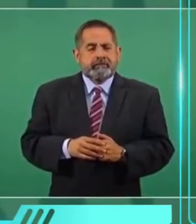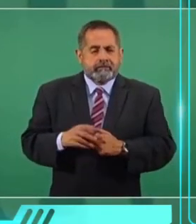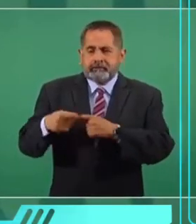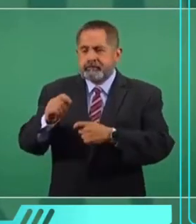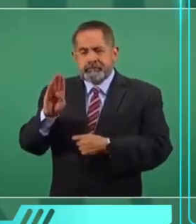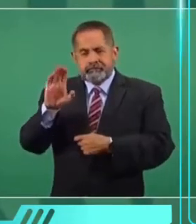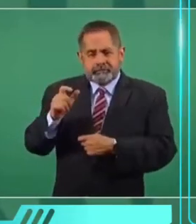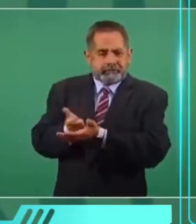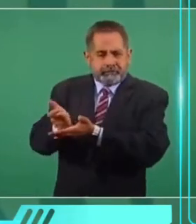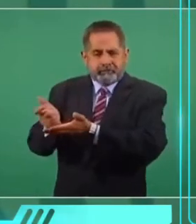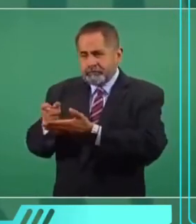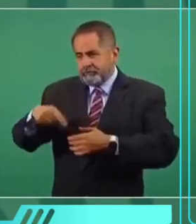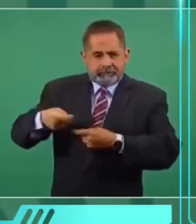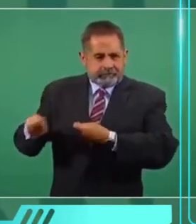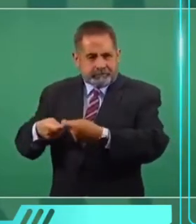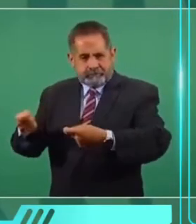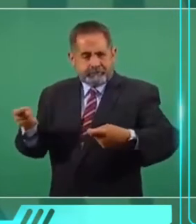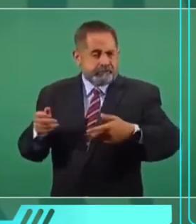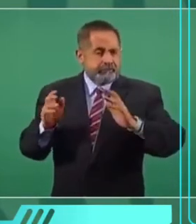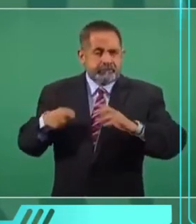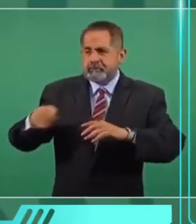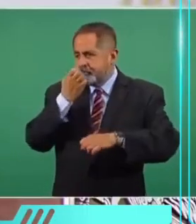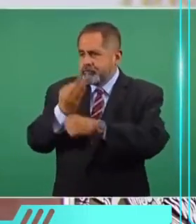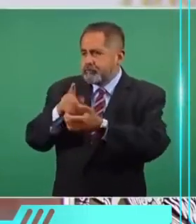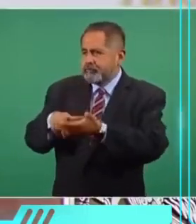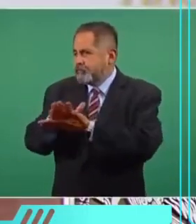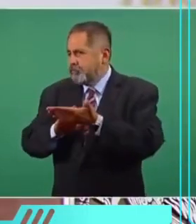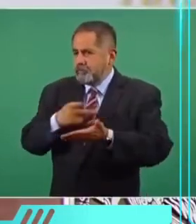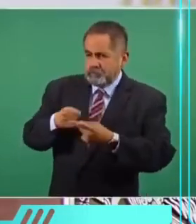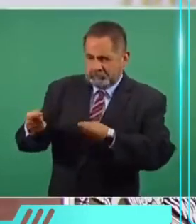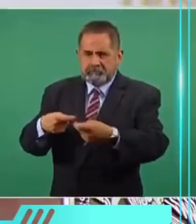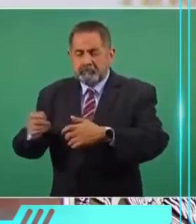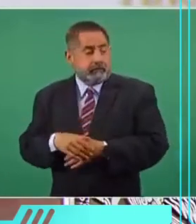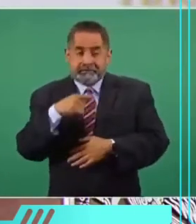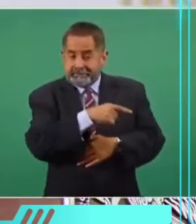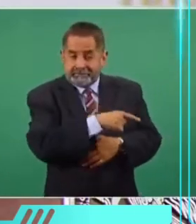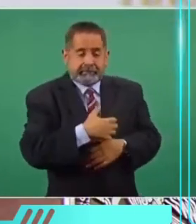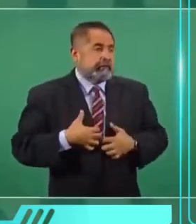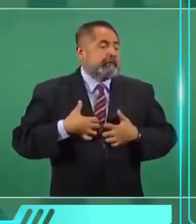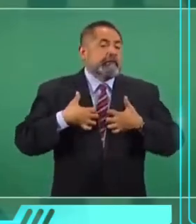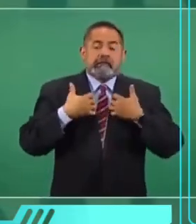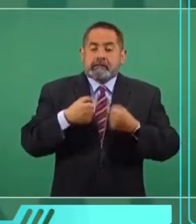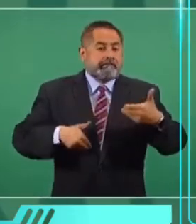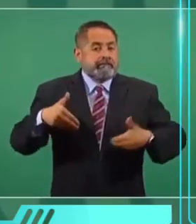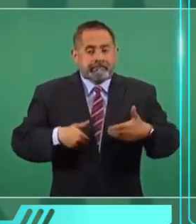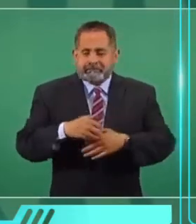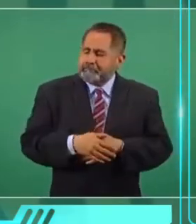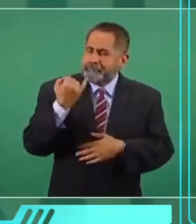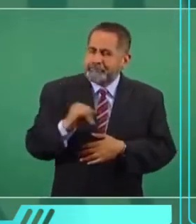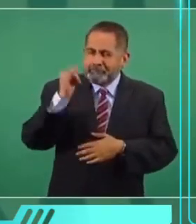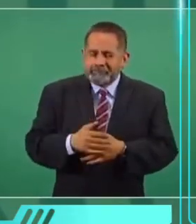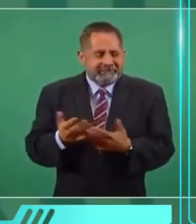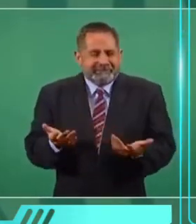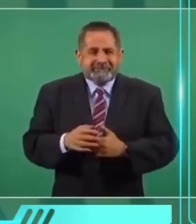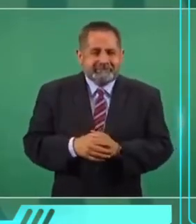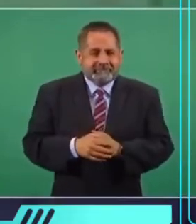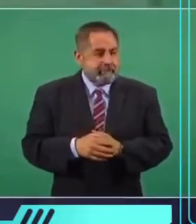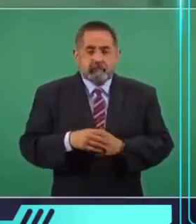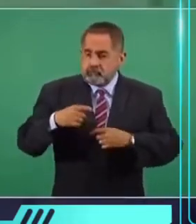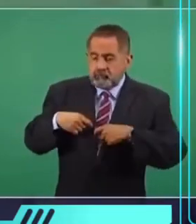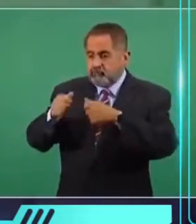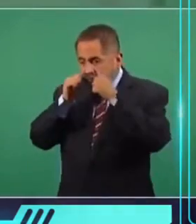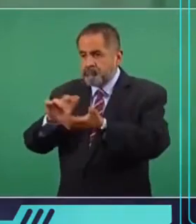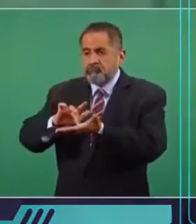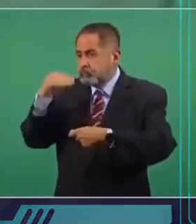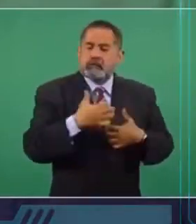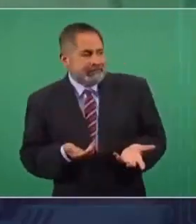se den las becas a los estudiantes de familias humildes. Les molesta, aunque parezca increíble, la atención médica y los